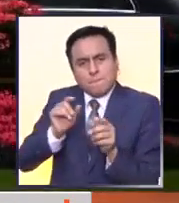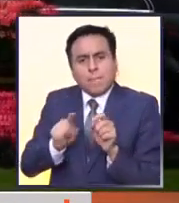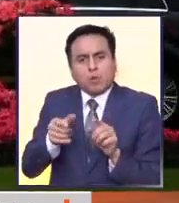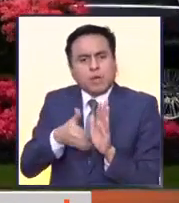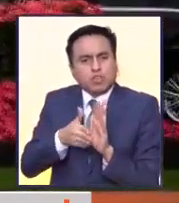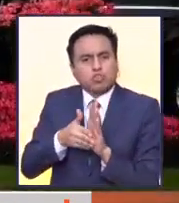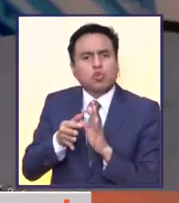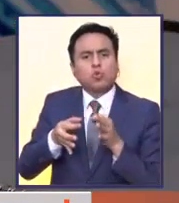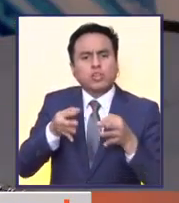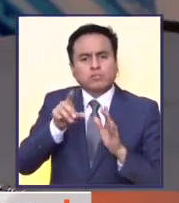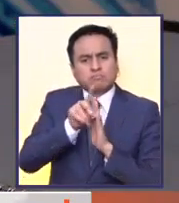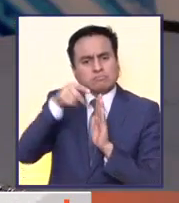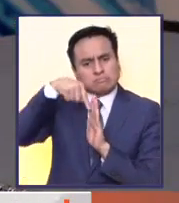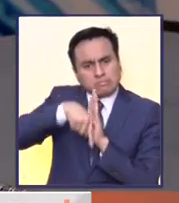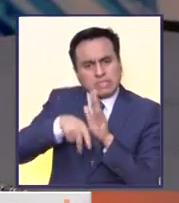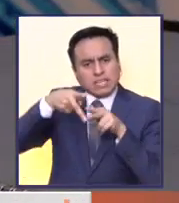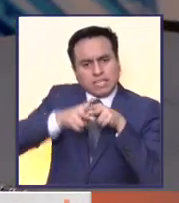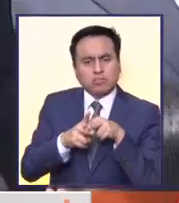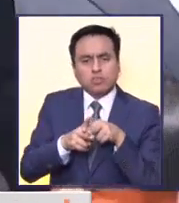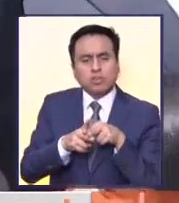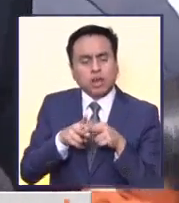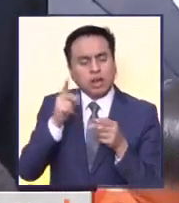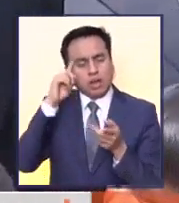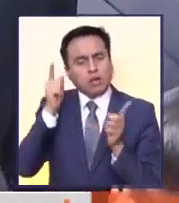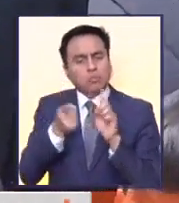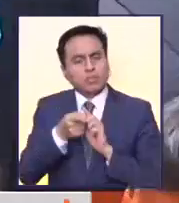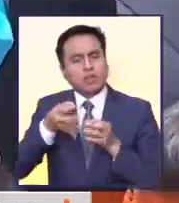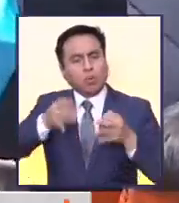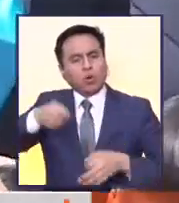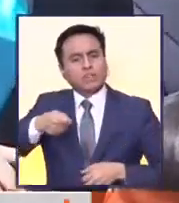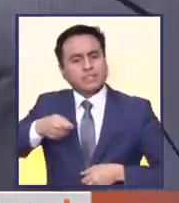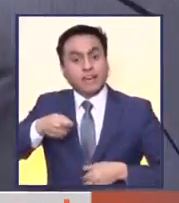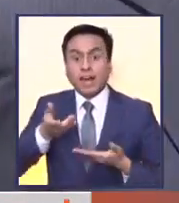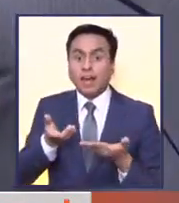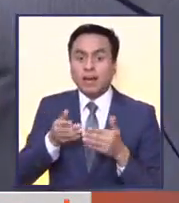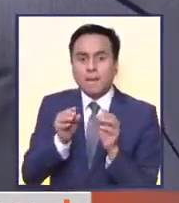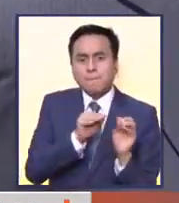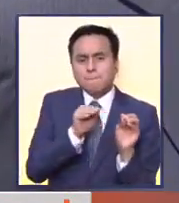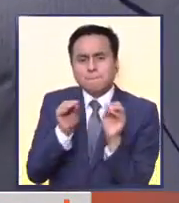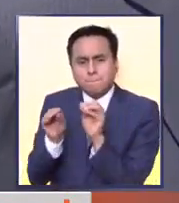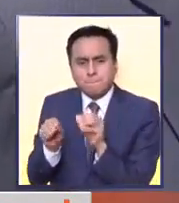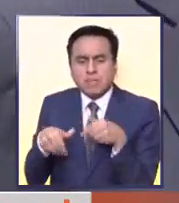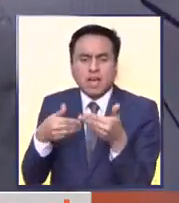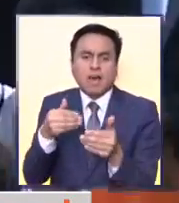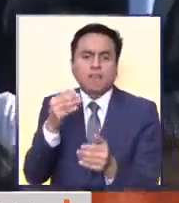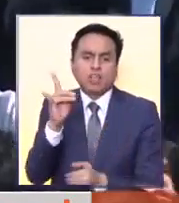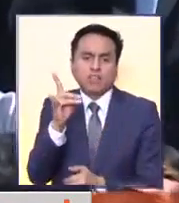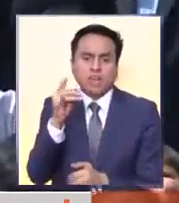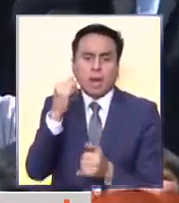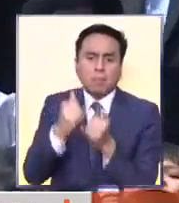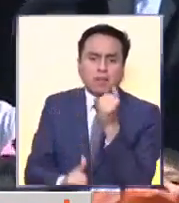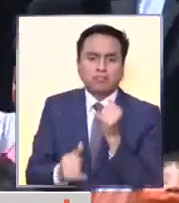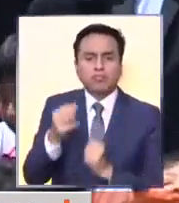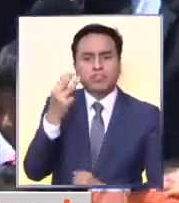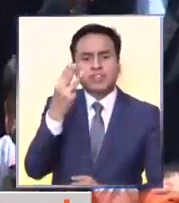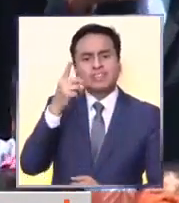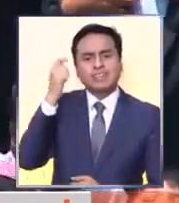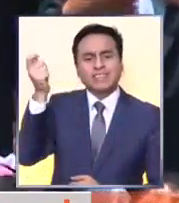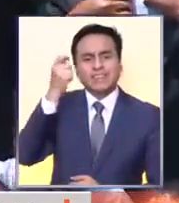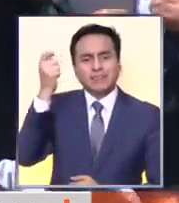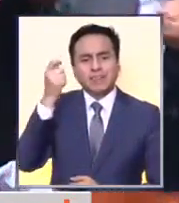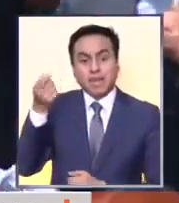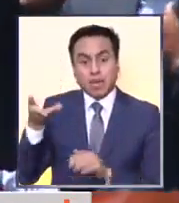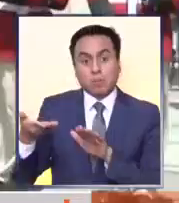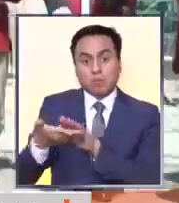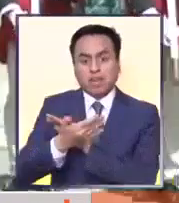jurídicos y técnicos para convencer a los jueces. Tras un aplazamiento, se le otorgó a Bolivia un plazo hasta este 3 de septiembre para